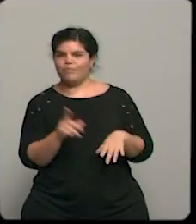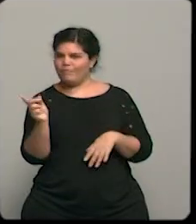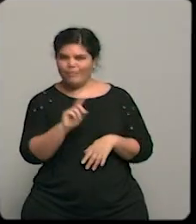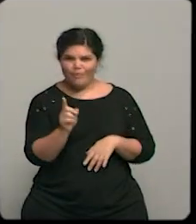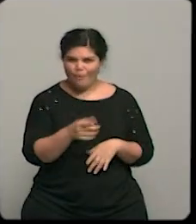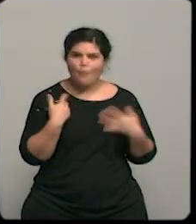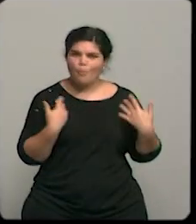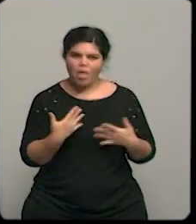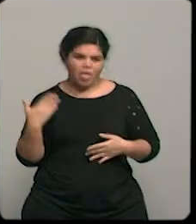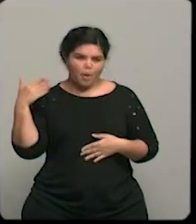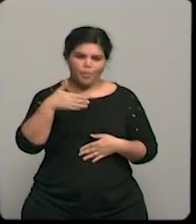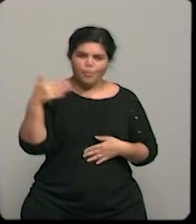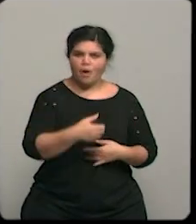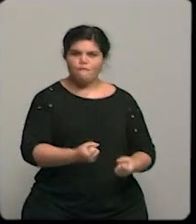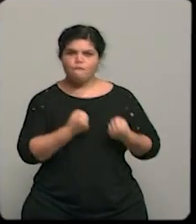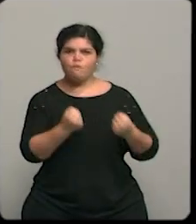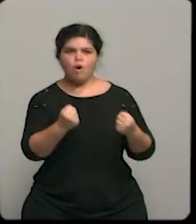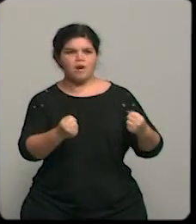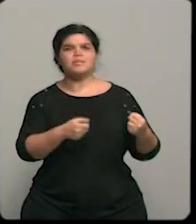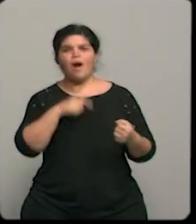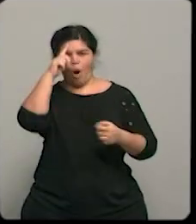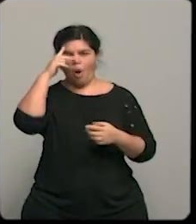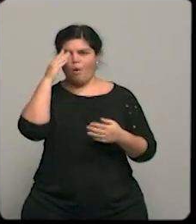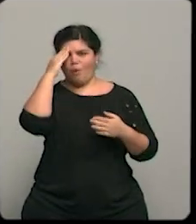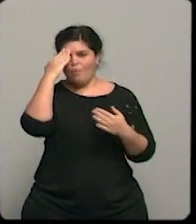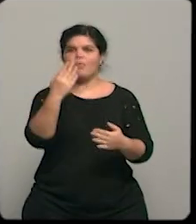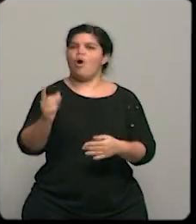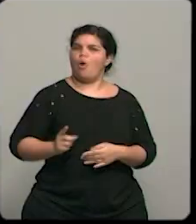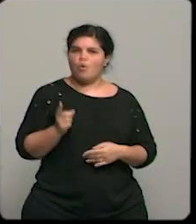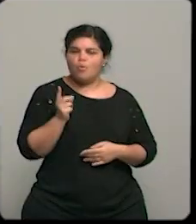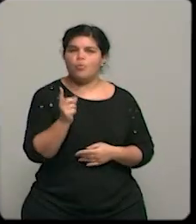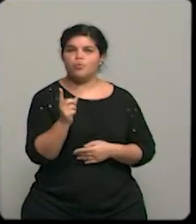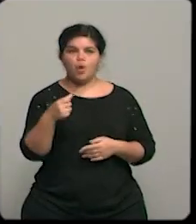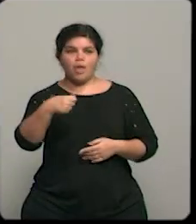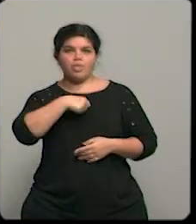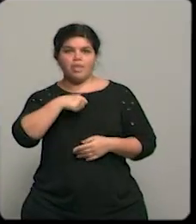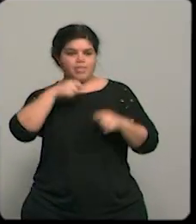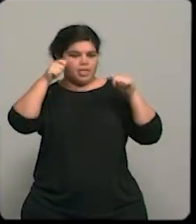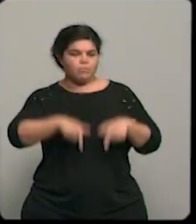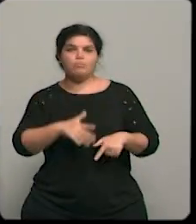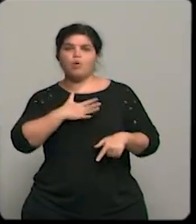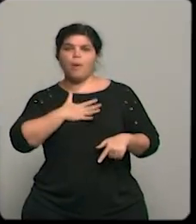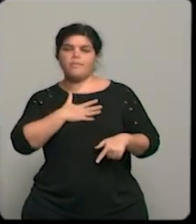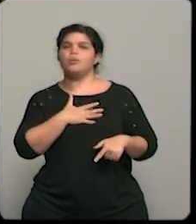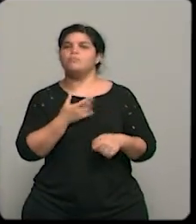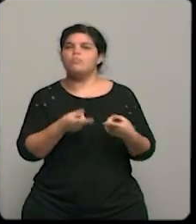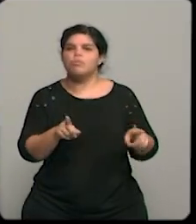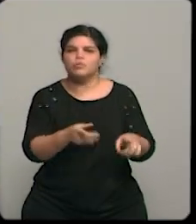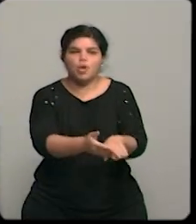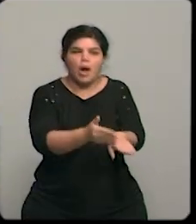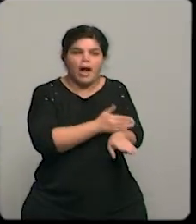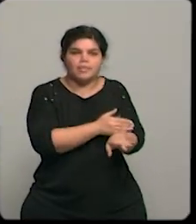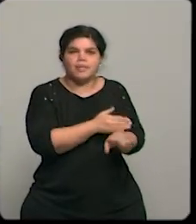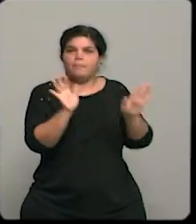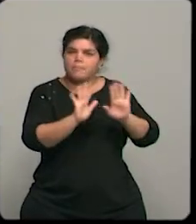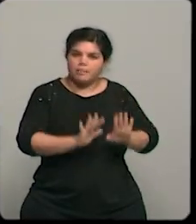tiene ese orgullo profesional, lo tiene muy desarrollado, es un rasgo de identidad. El músico siente, se prepara, compra sus instrumentos,